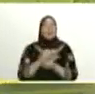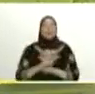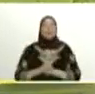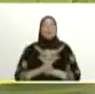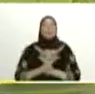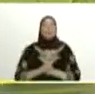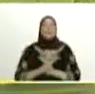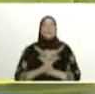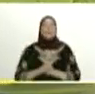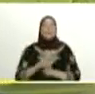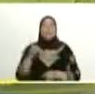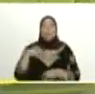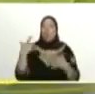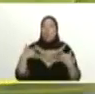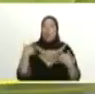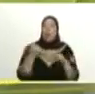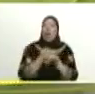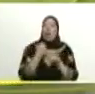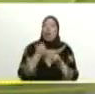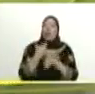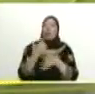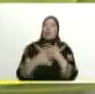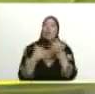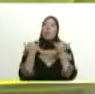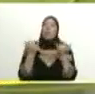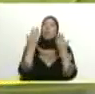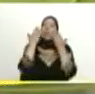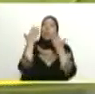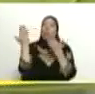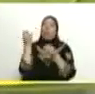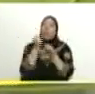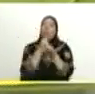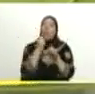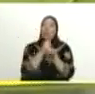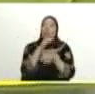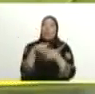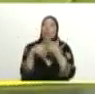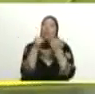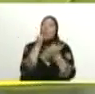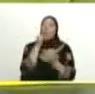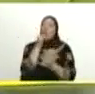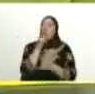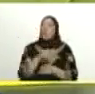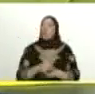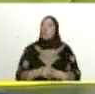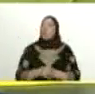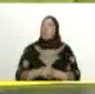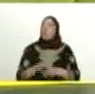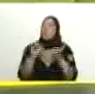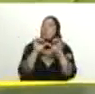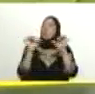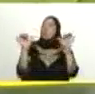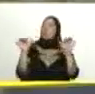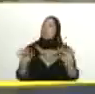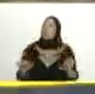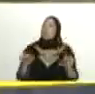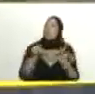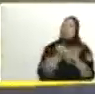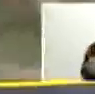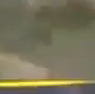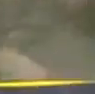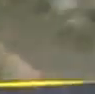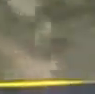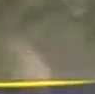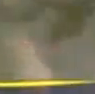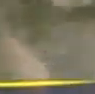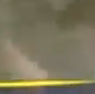articuladas. Están también los diputados que salieron electos por este sector. Y bueno, el sistema de Misiones y Grandes Misiones